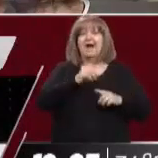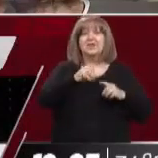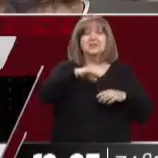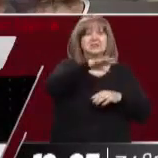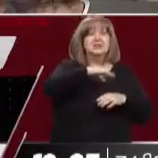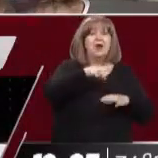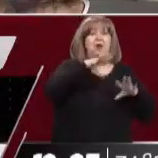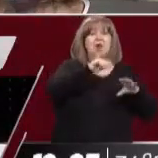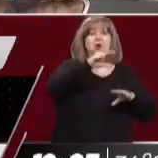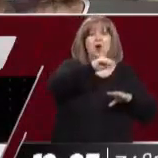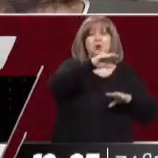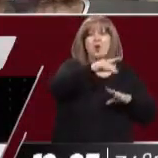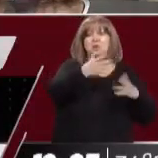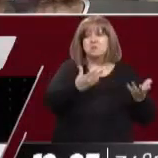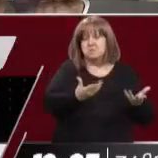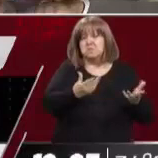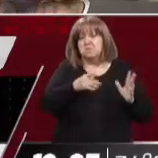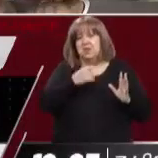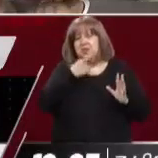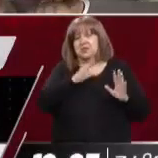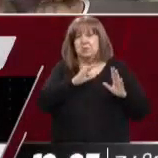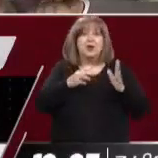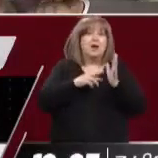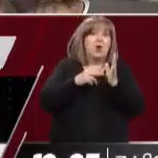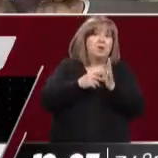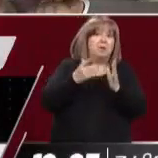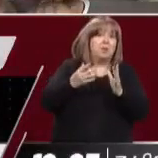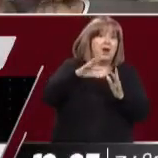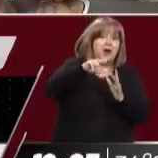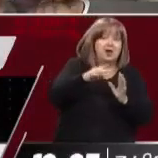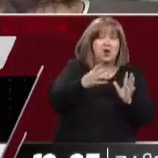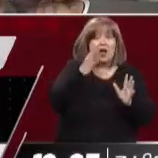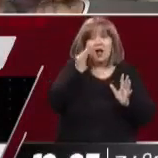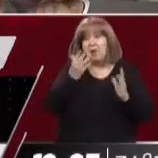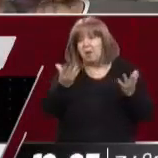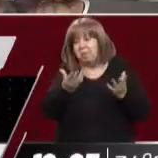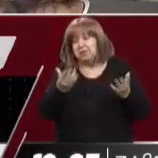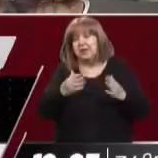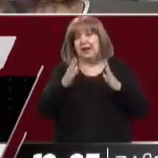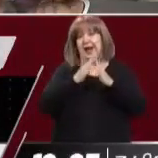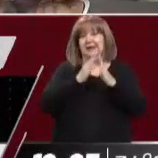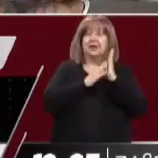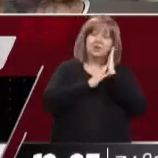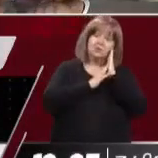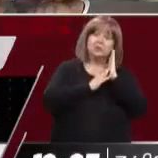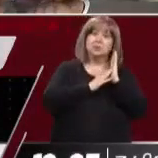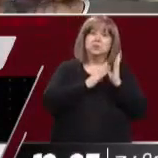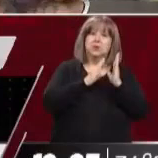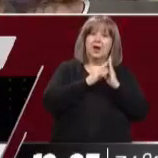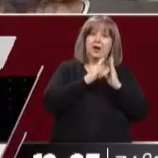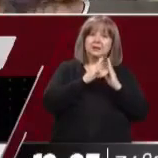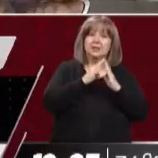zona donde ocurren algunos hechos delictivos y no le había llamado la atención en particular cuando se dio cuenta